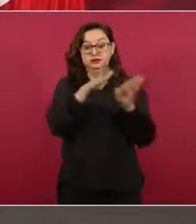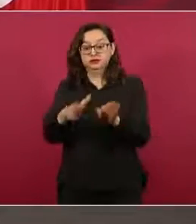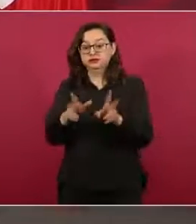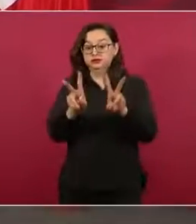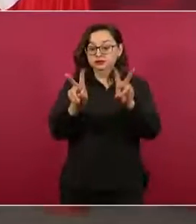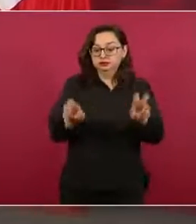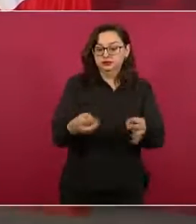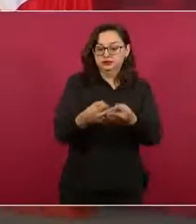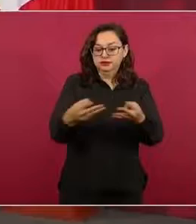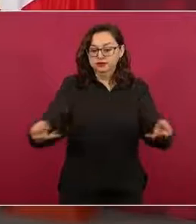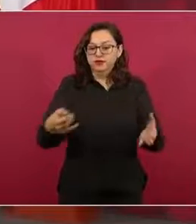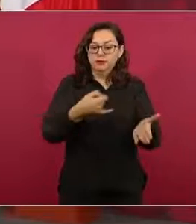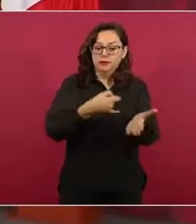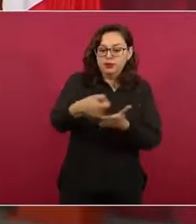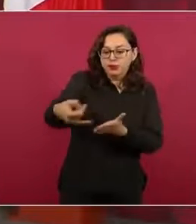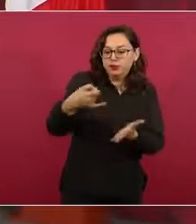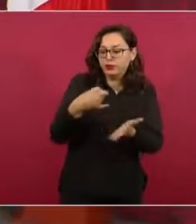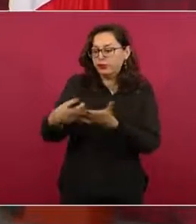abrir